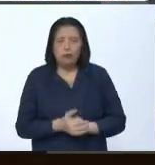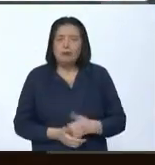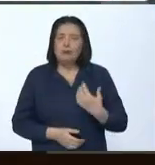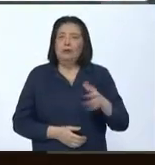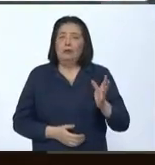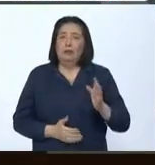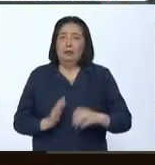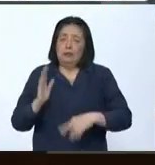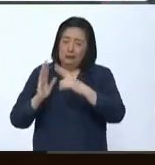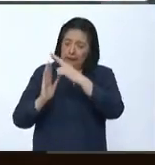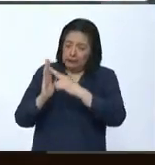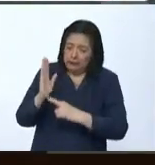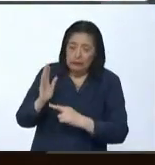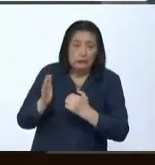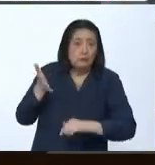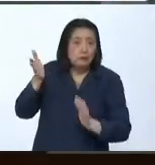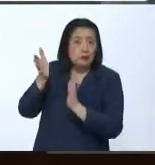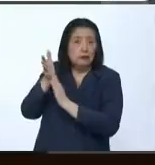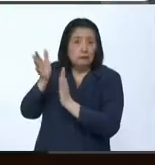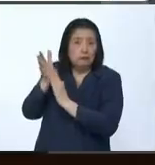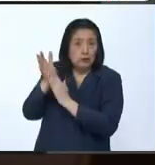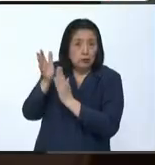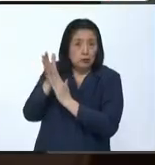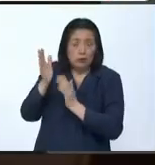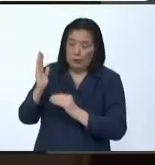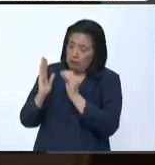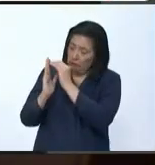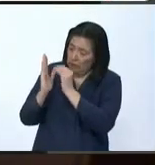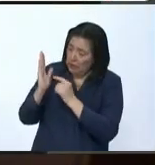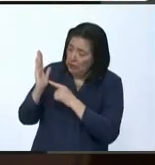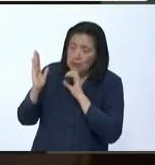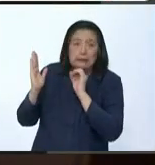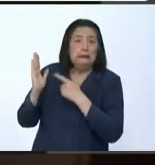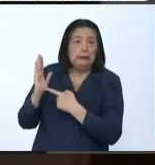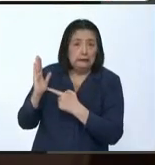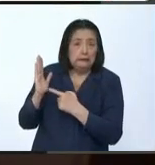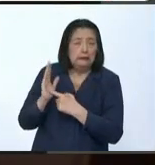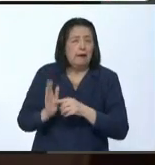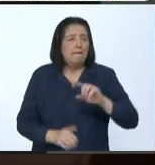Según los registros de la Defensoría del Pueblo, se produjeron